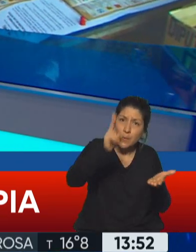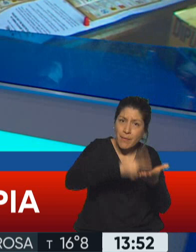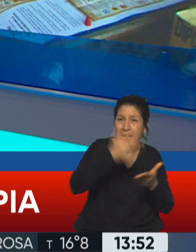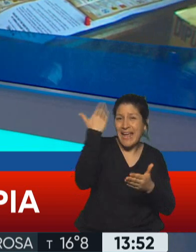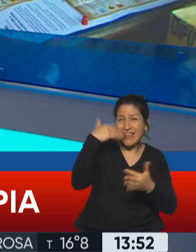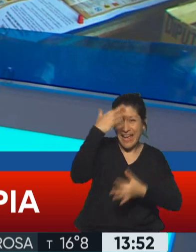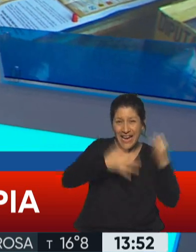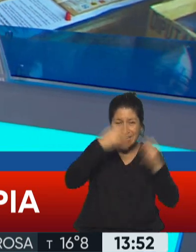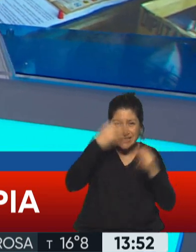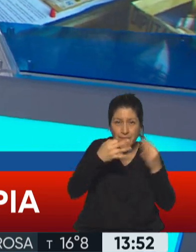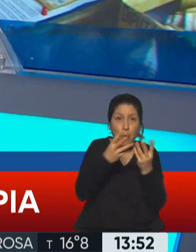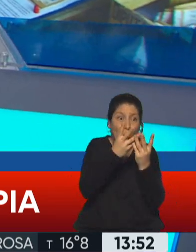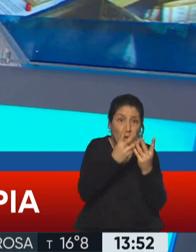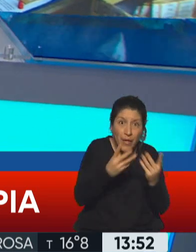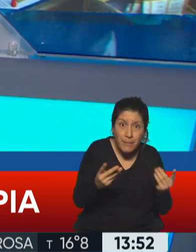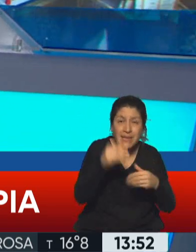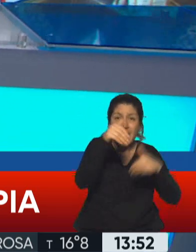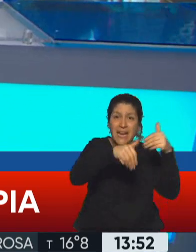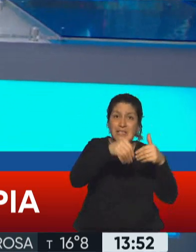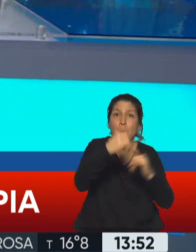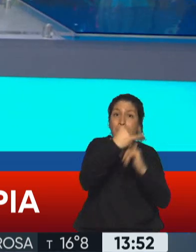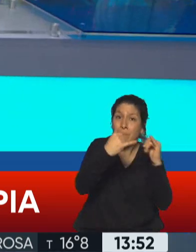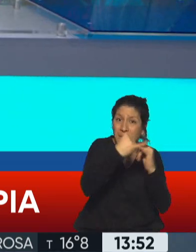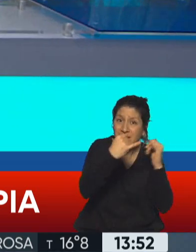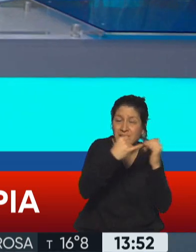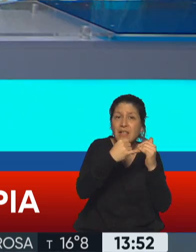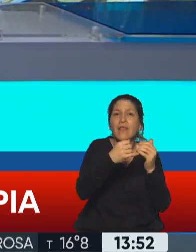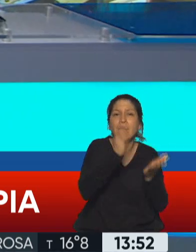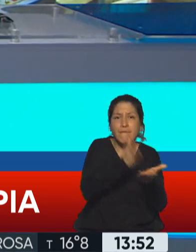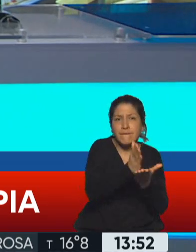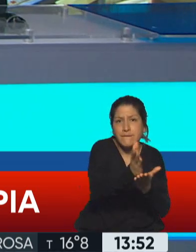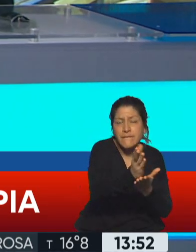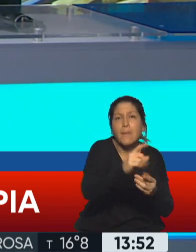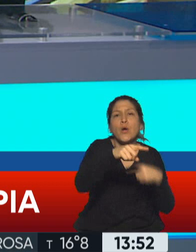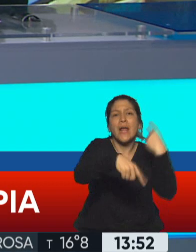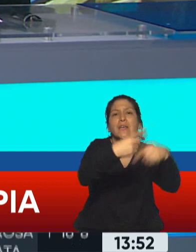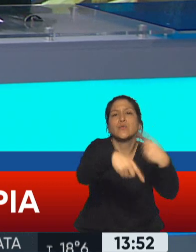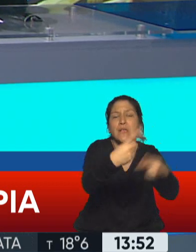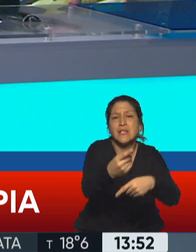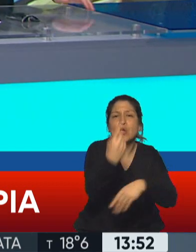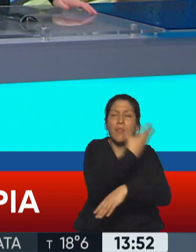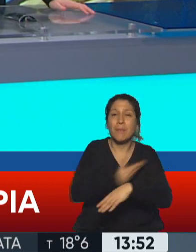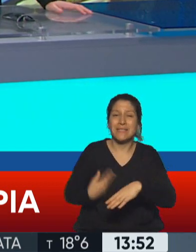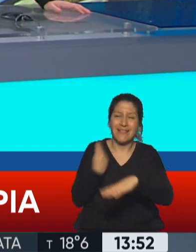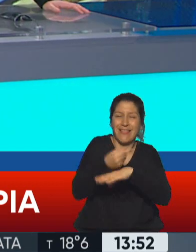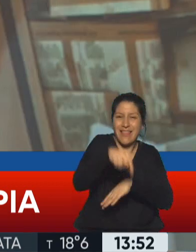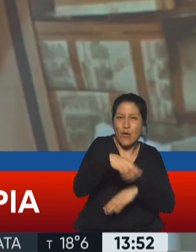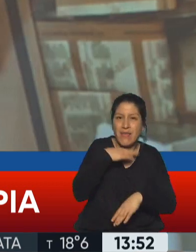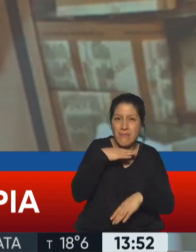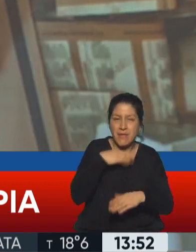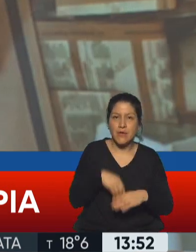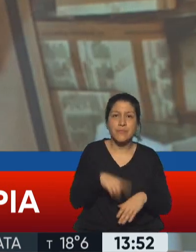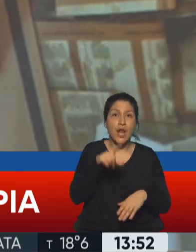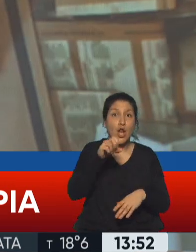analizando recién, y una vez que termina la elección de mitad de término, se larga la carrera por la sucesión de Andrés Manuel López Obrador en este caso. Y López